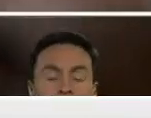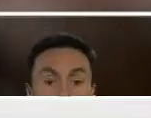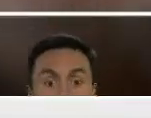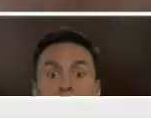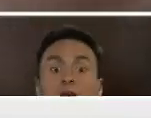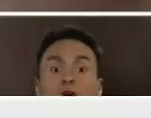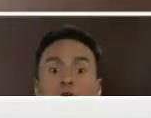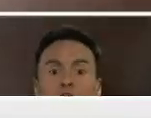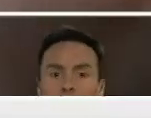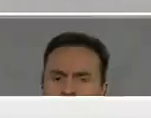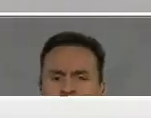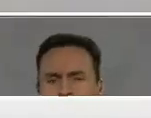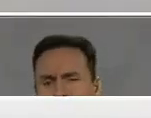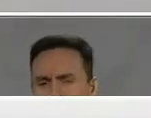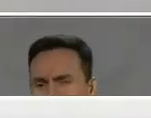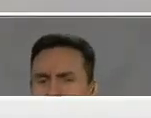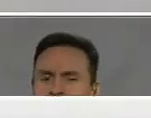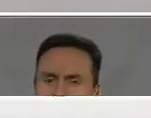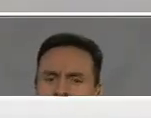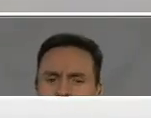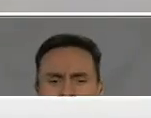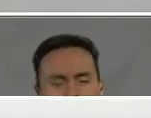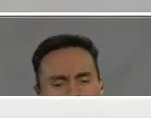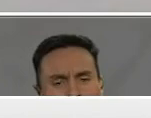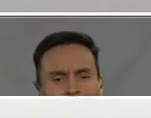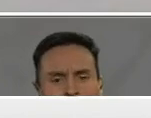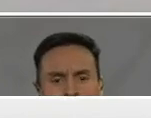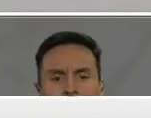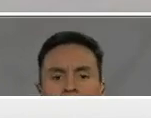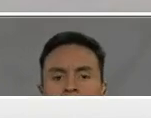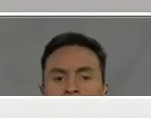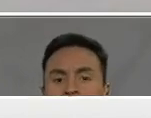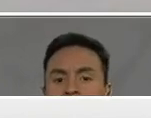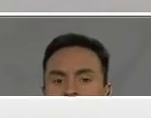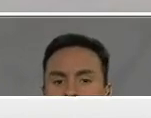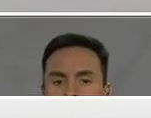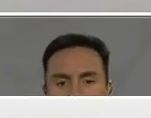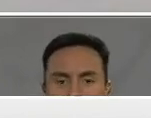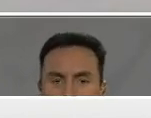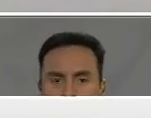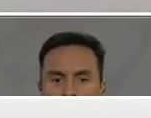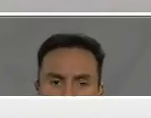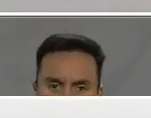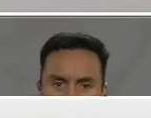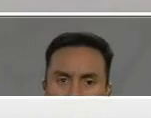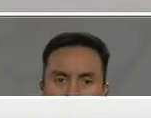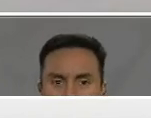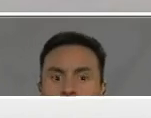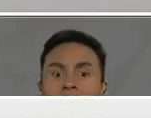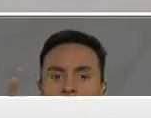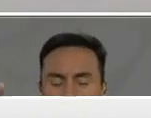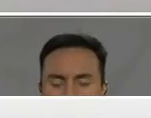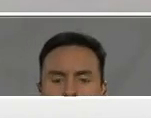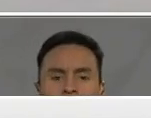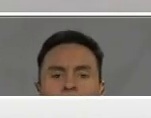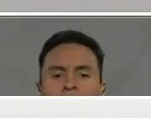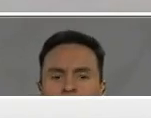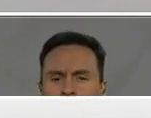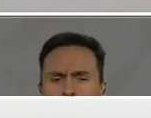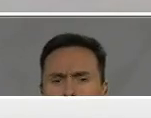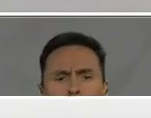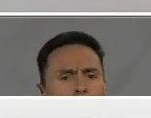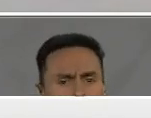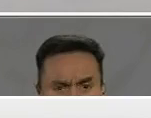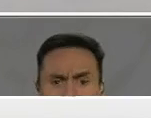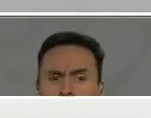mejor nos va como país. Para darle estabilidad al camino de los grandes cambios, debemos hacerlo con la